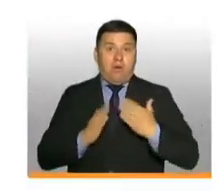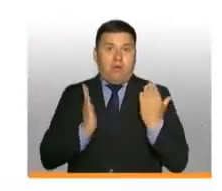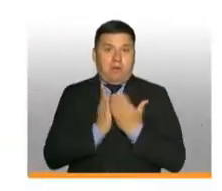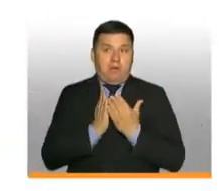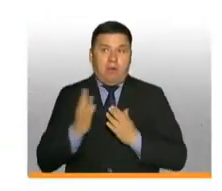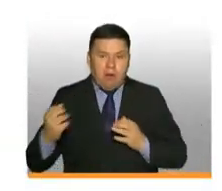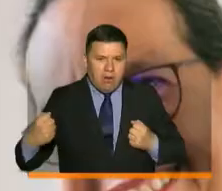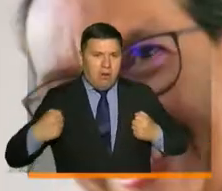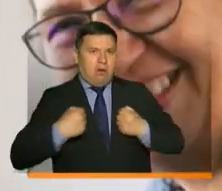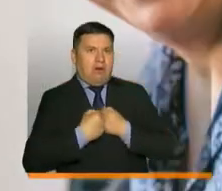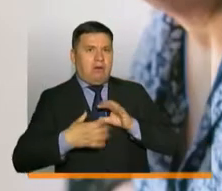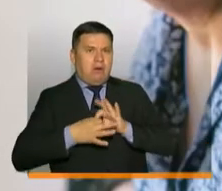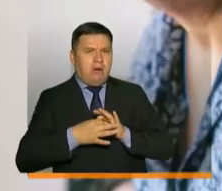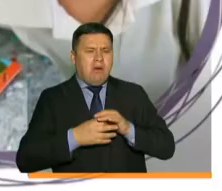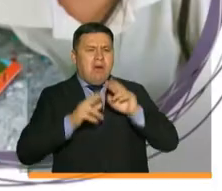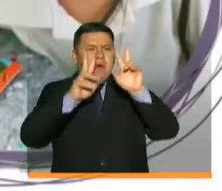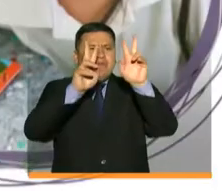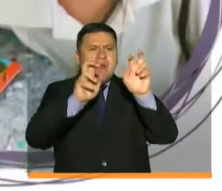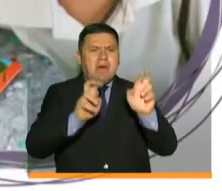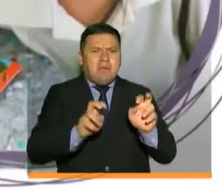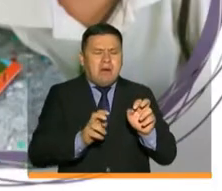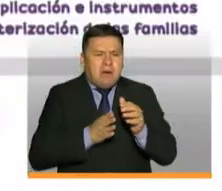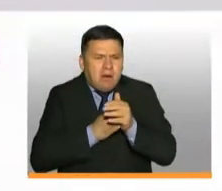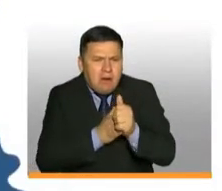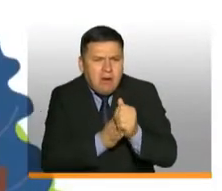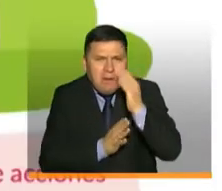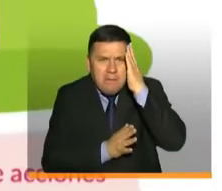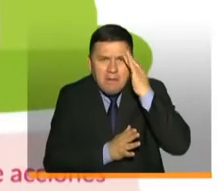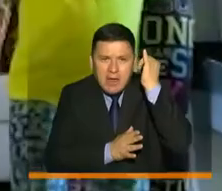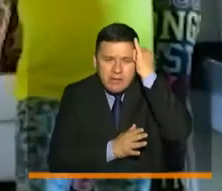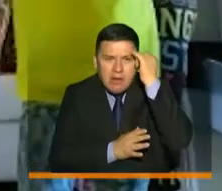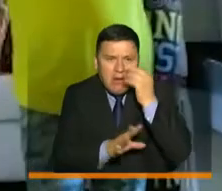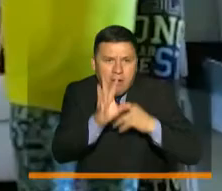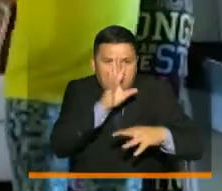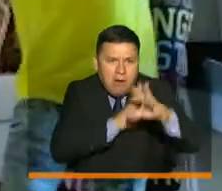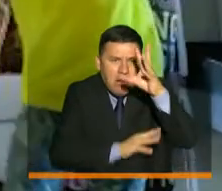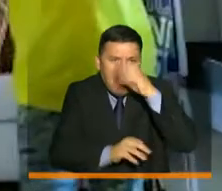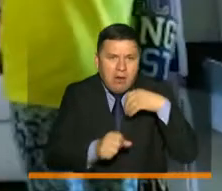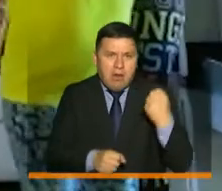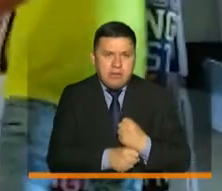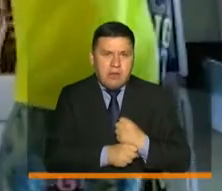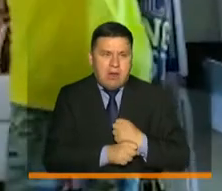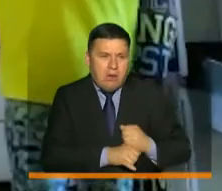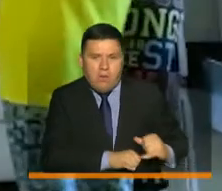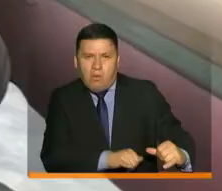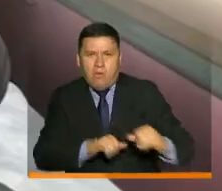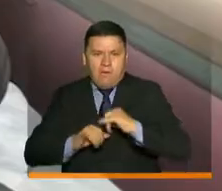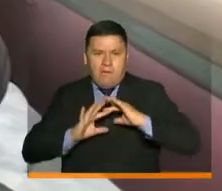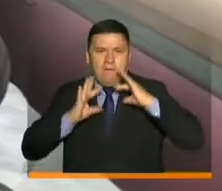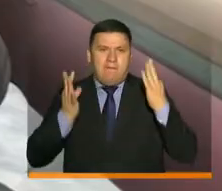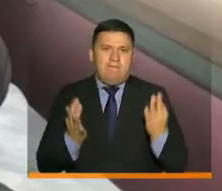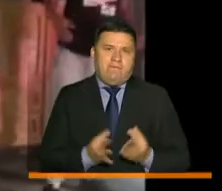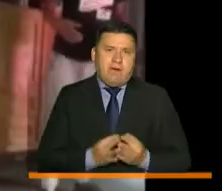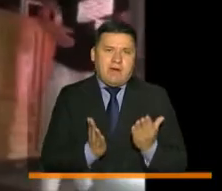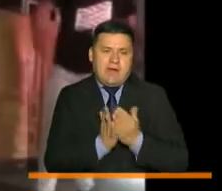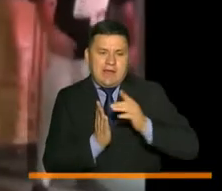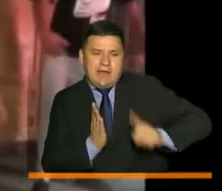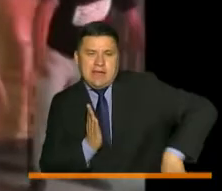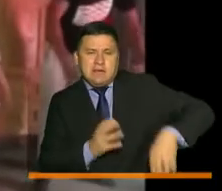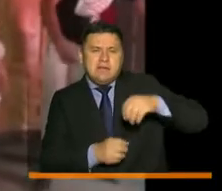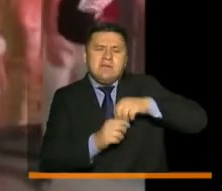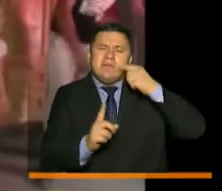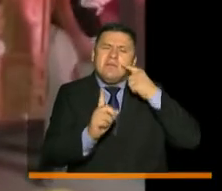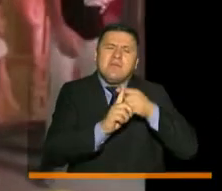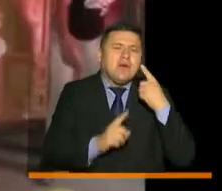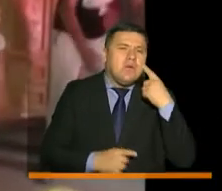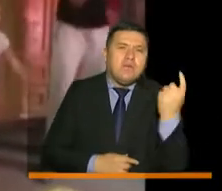educativa encontrará diversos contenidos y una ruta metodológica para afianzar el trabajo articulado entre familia y escuela, que busca